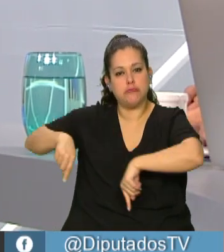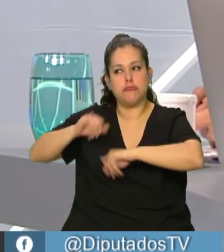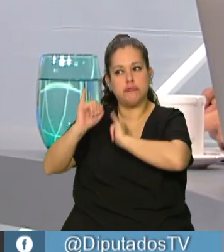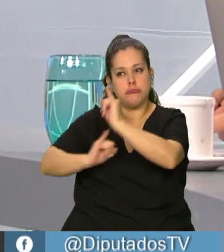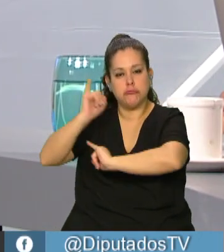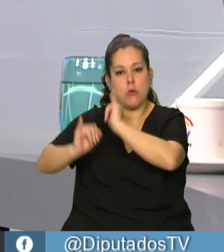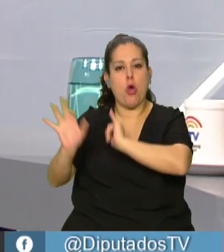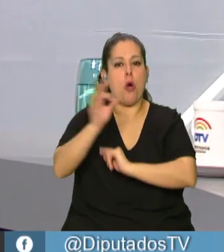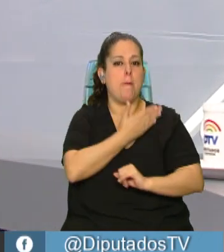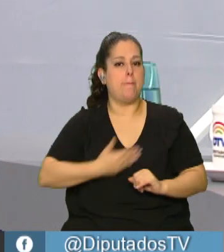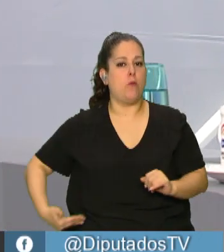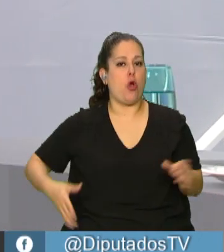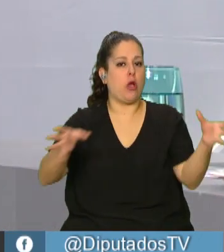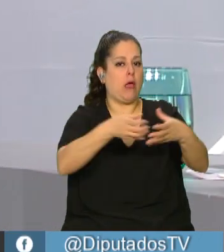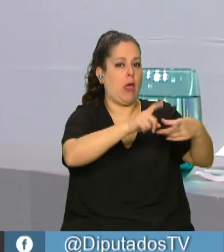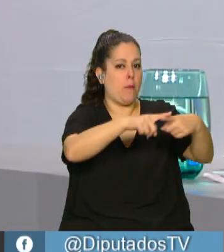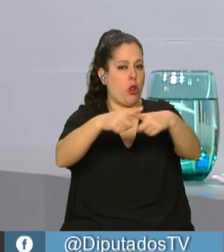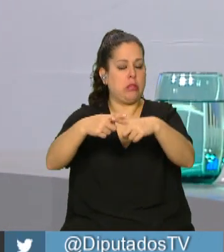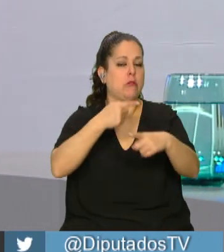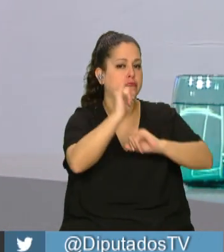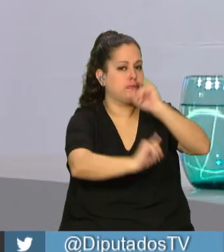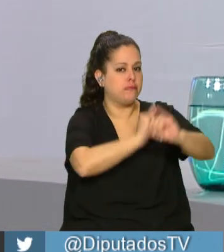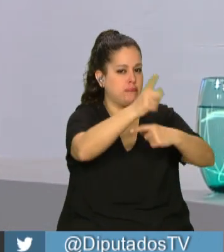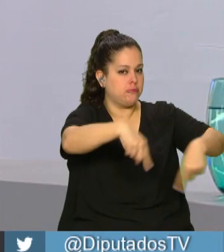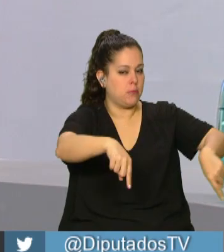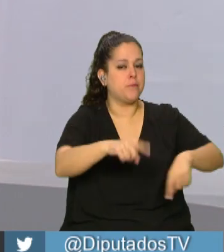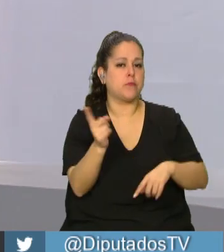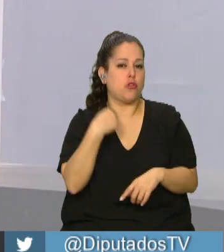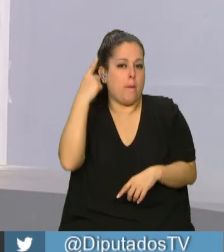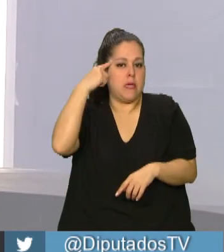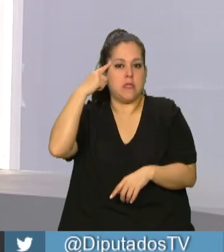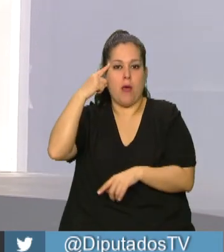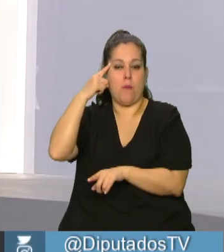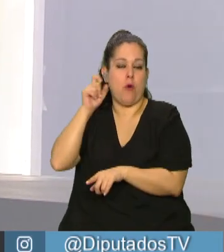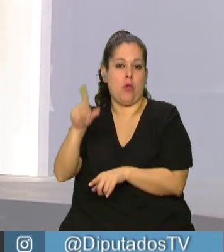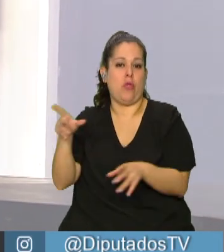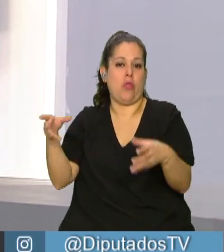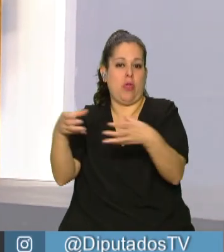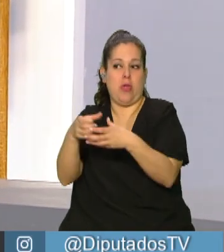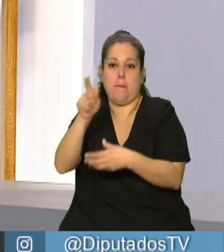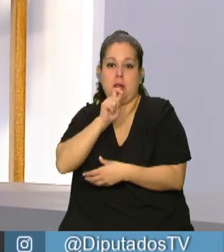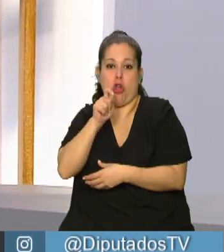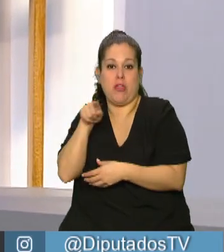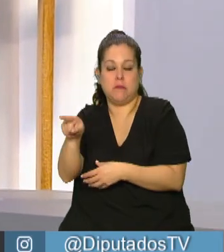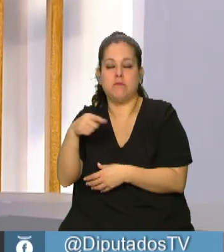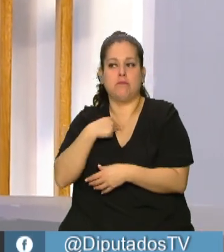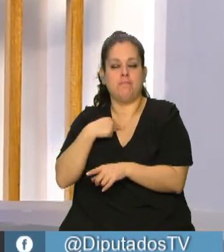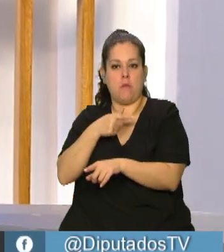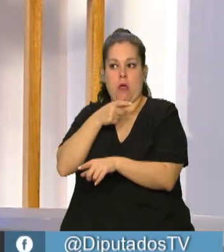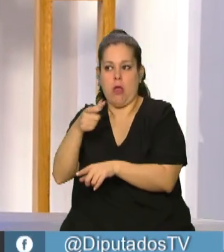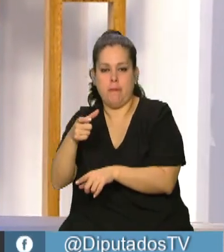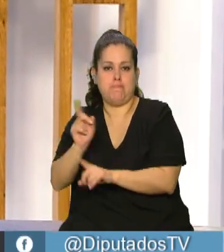cuanto a las preguntas del periodismo, nosotros pensamos que políticamente son los diputados los que tienen que contestarles, porque no